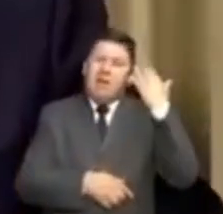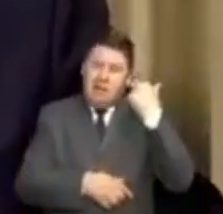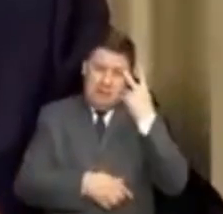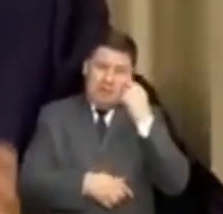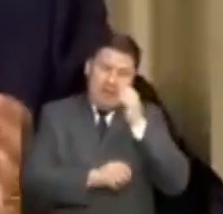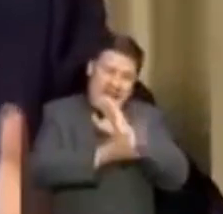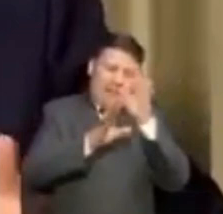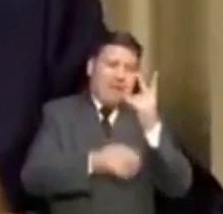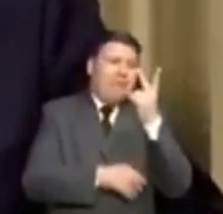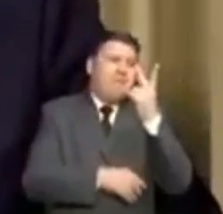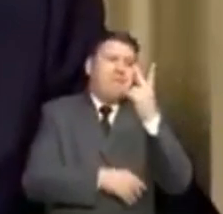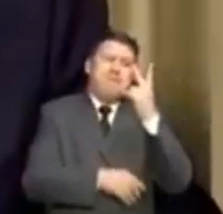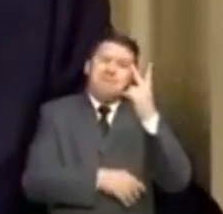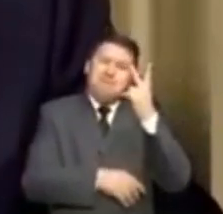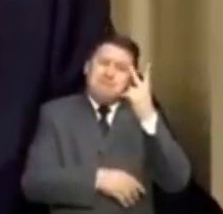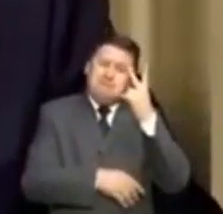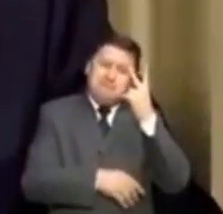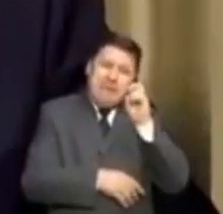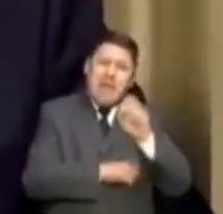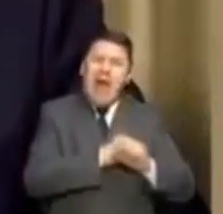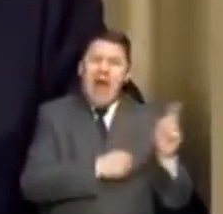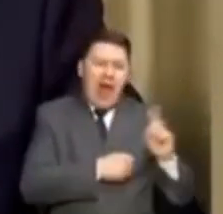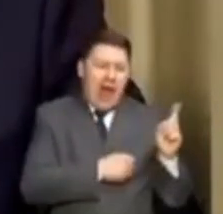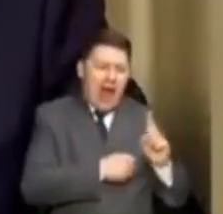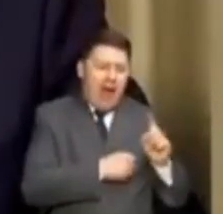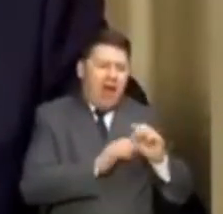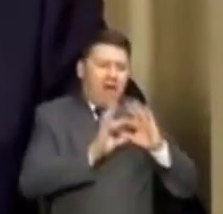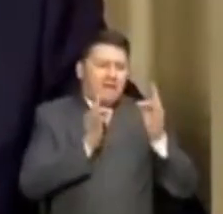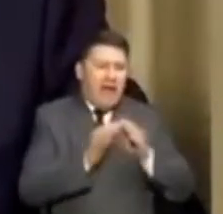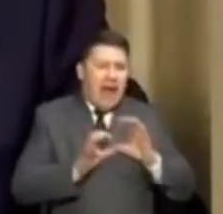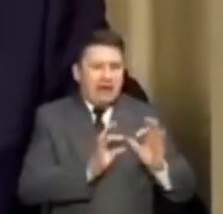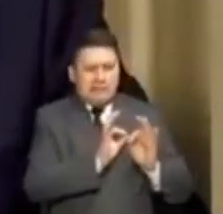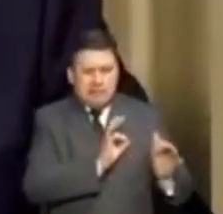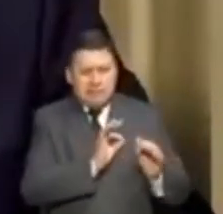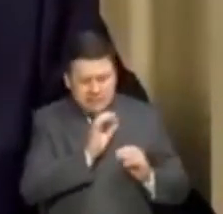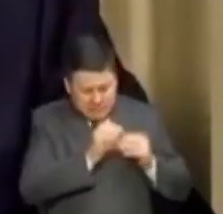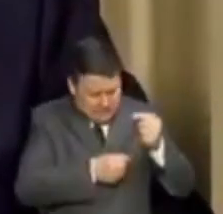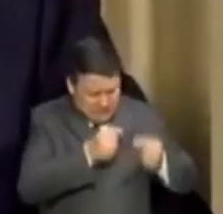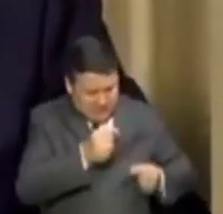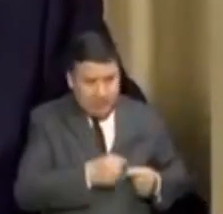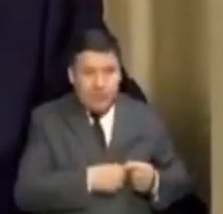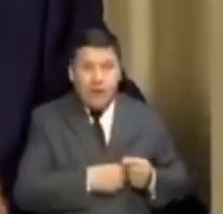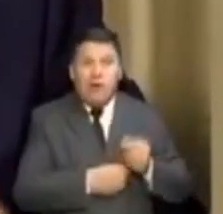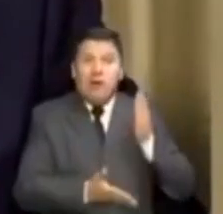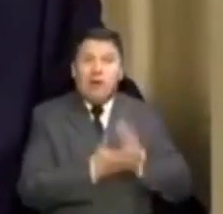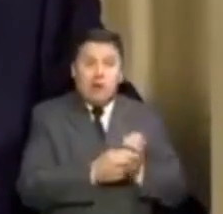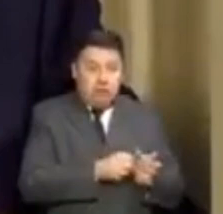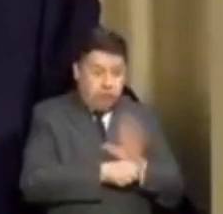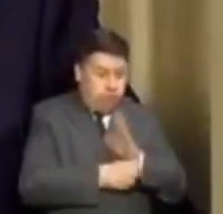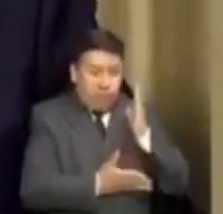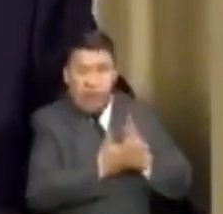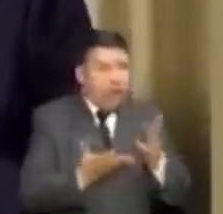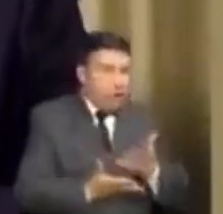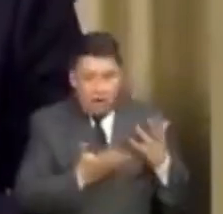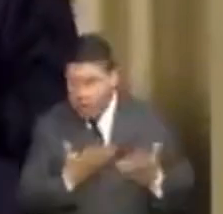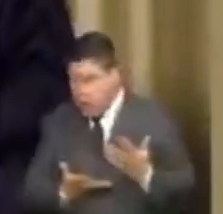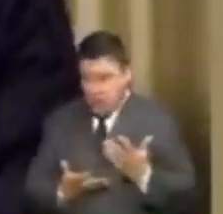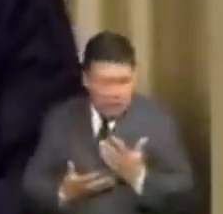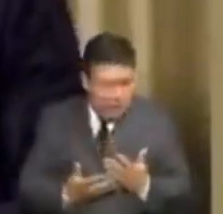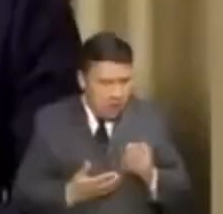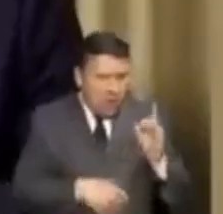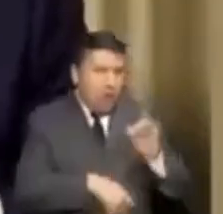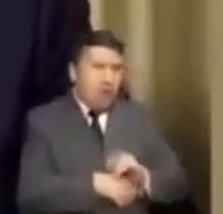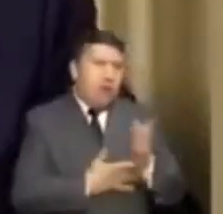Planación nos notifica que efectivamente empezaron a realizarse esos giros el día de ayer y que hasta